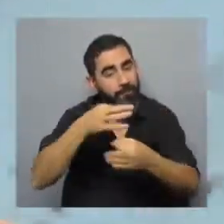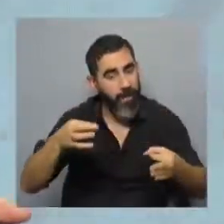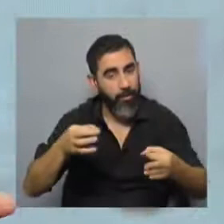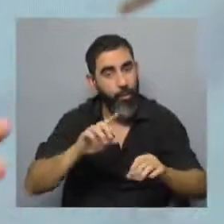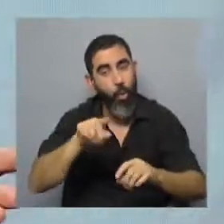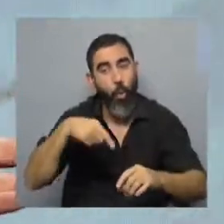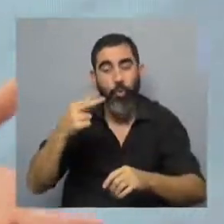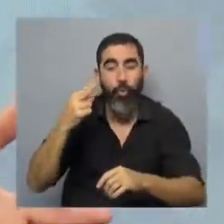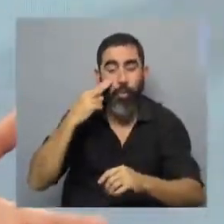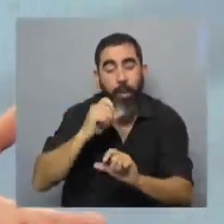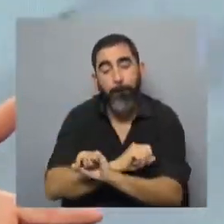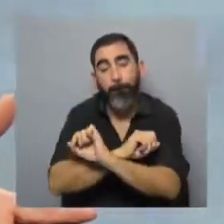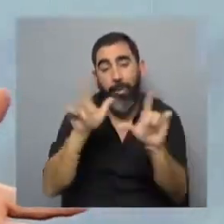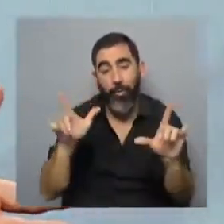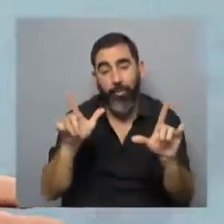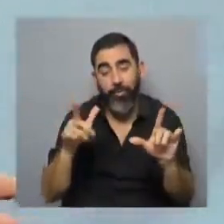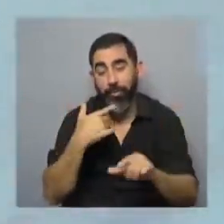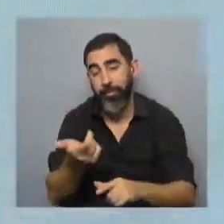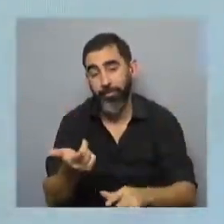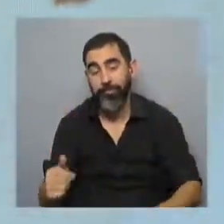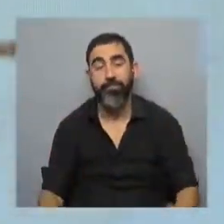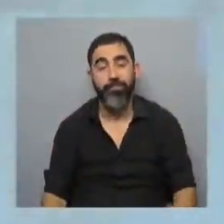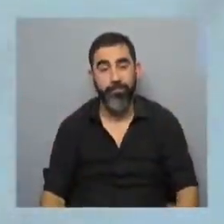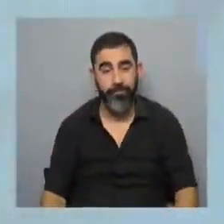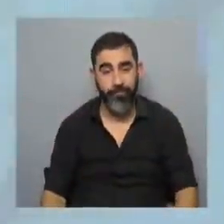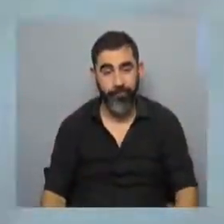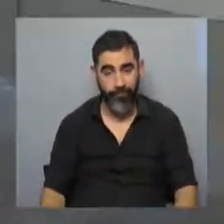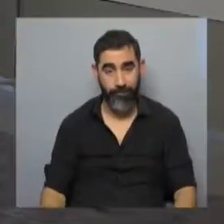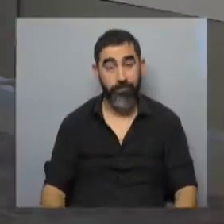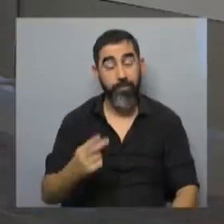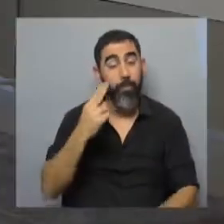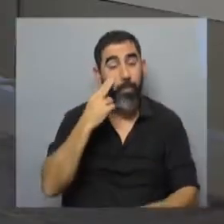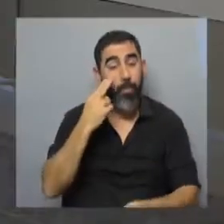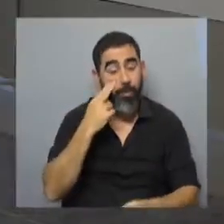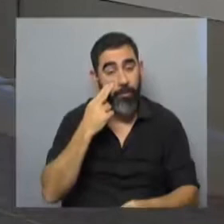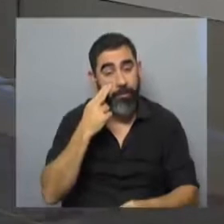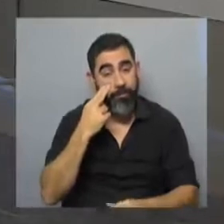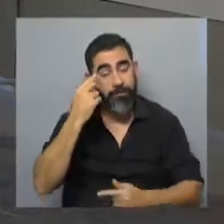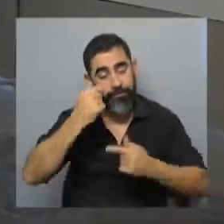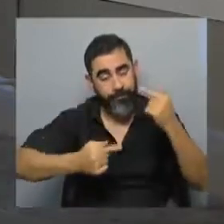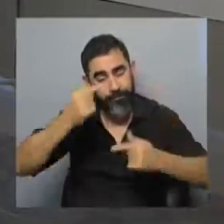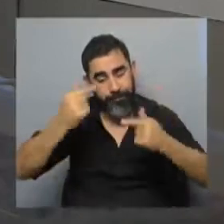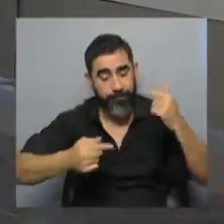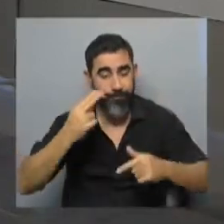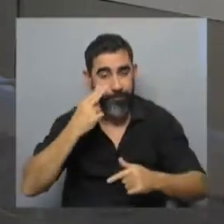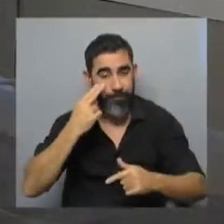otros problemas de mayor magnitud distribuidos en el territorio. Pero el problema es